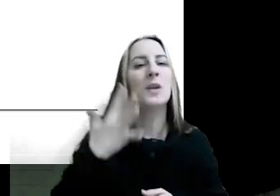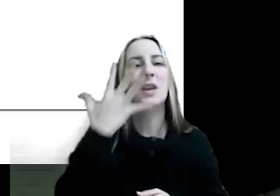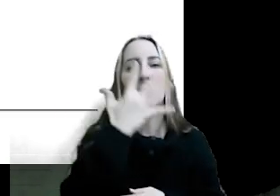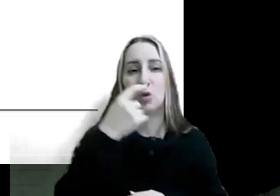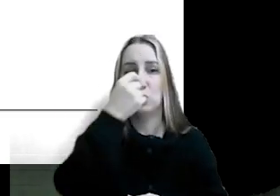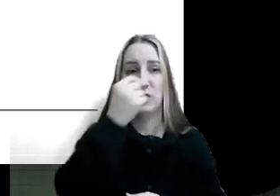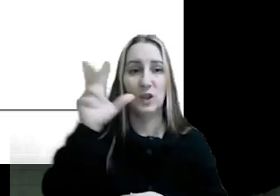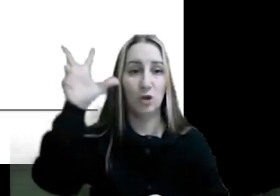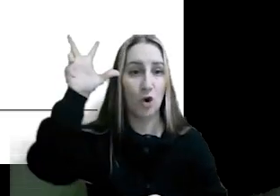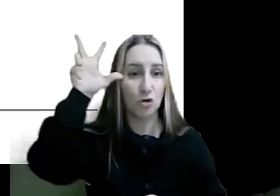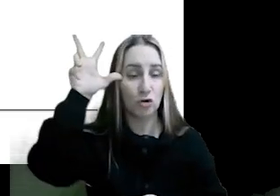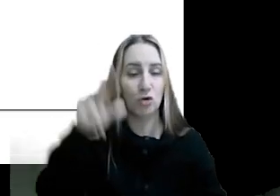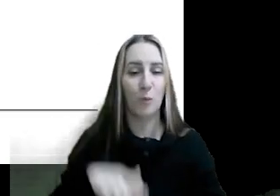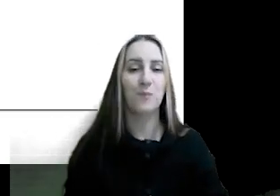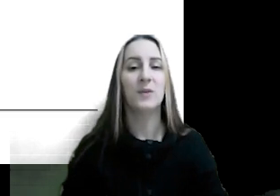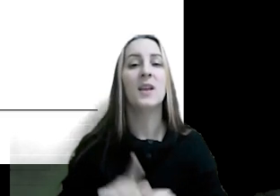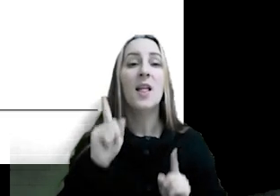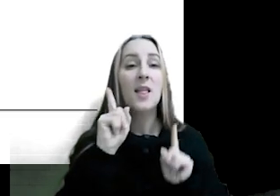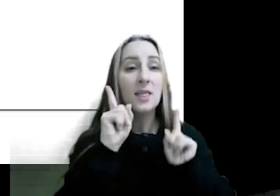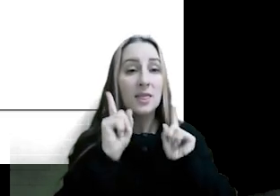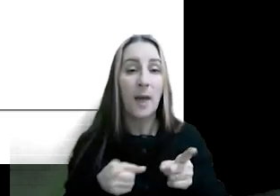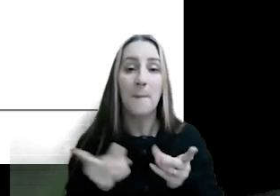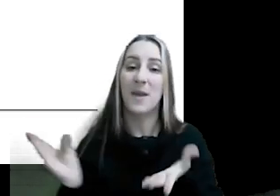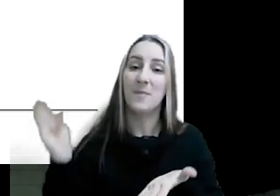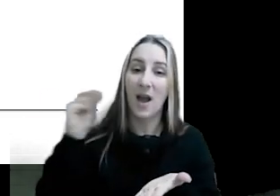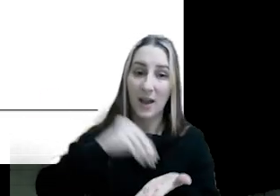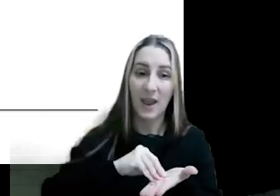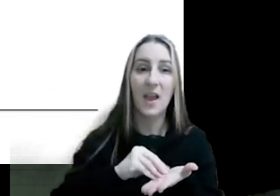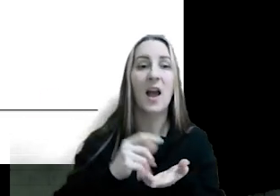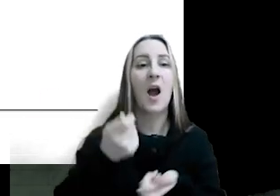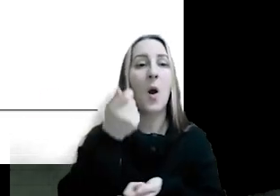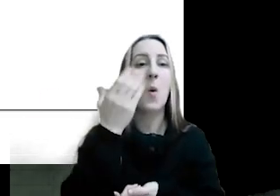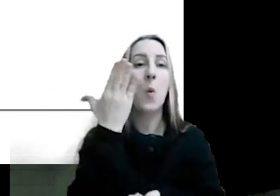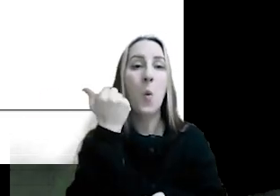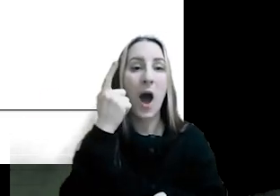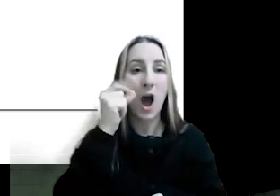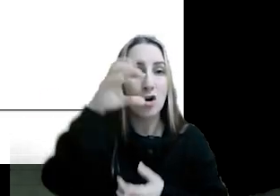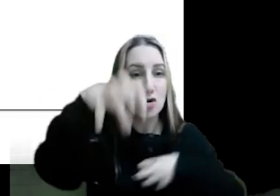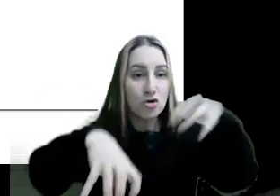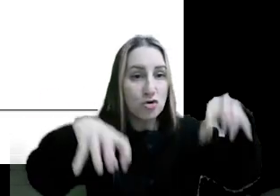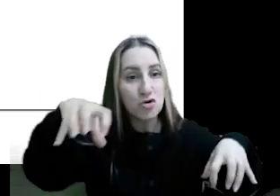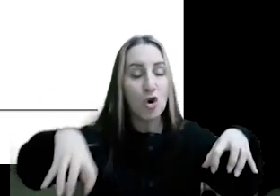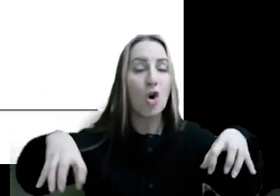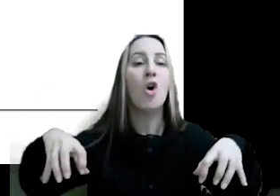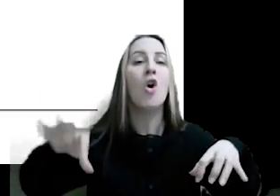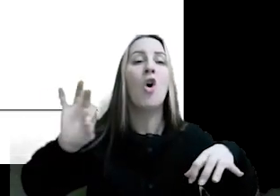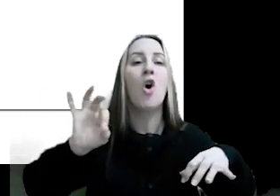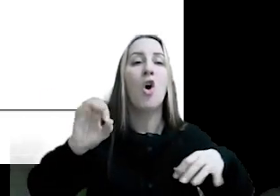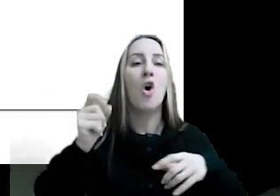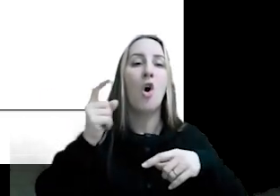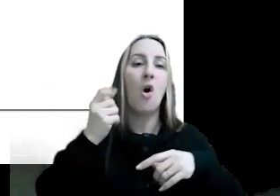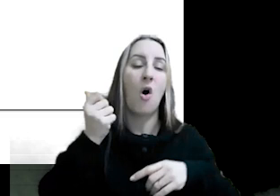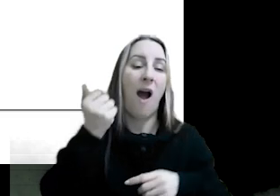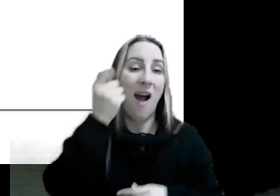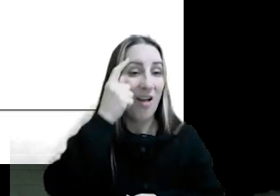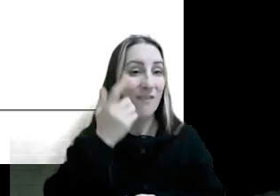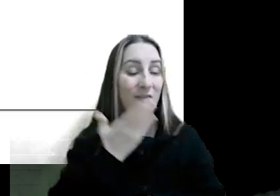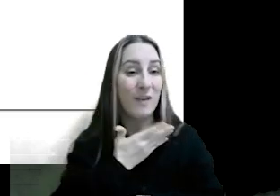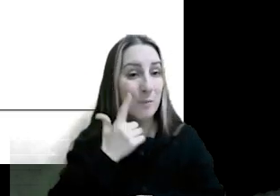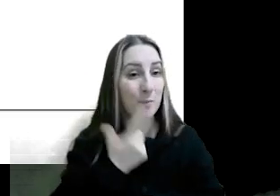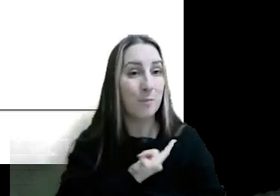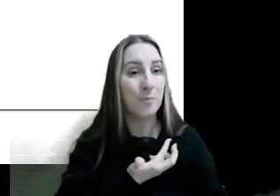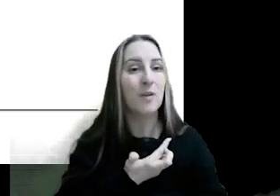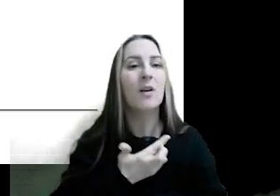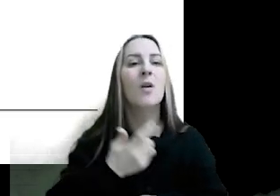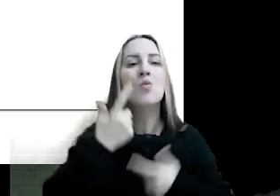5528 y agrega que una entidad financiera o agente de liquidación y compensación, cuando se trate de